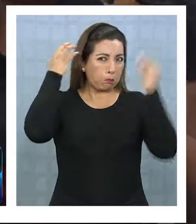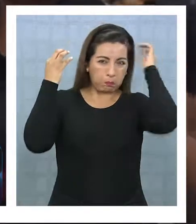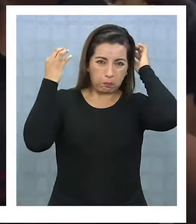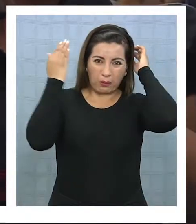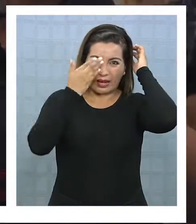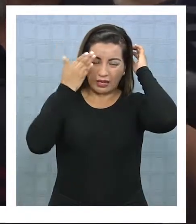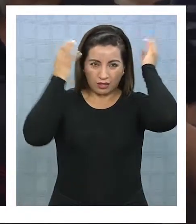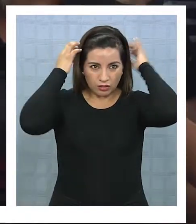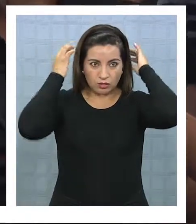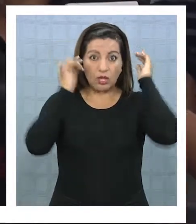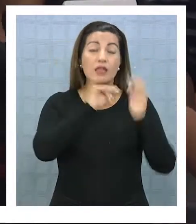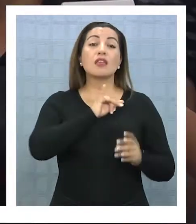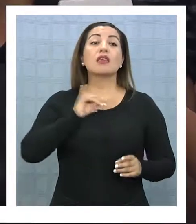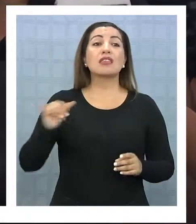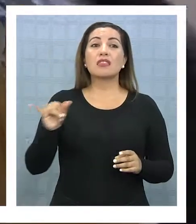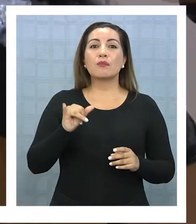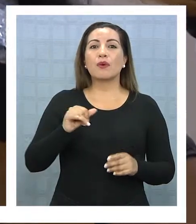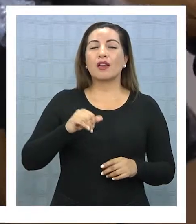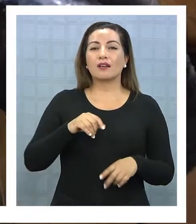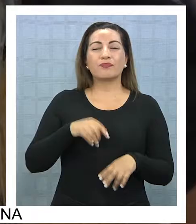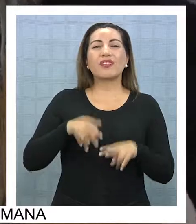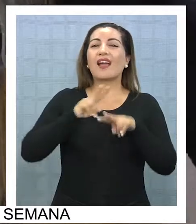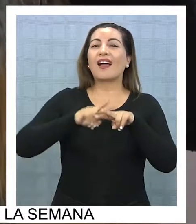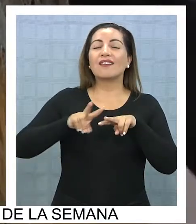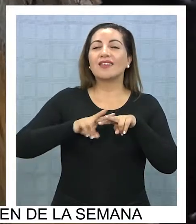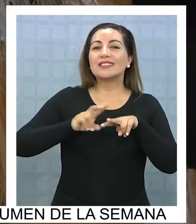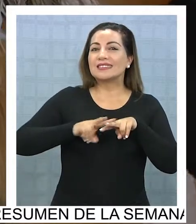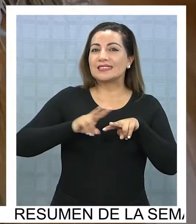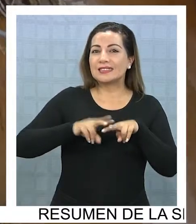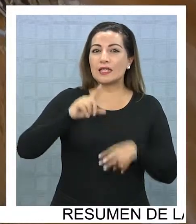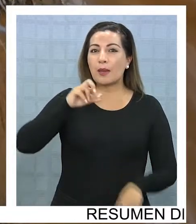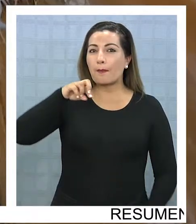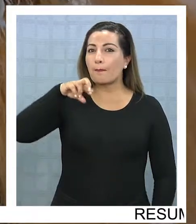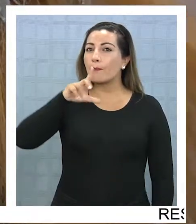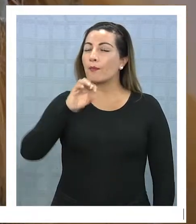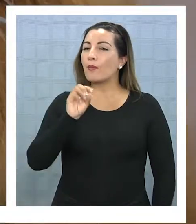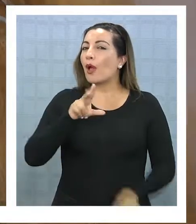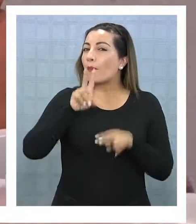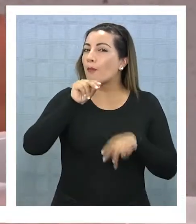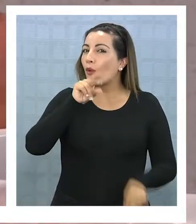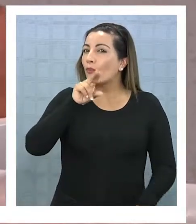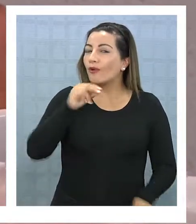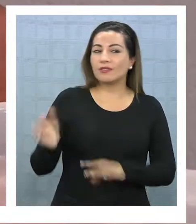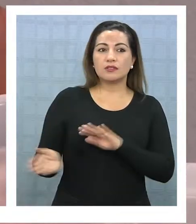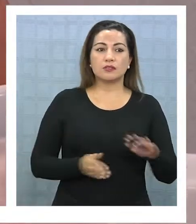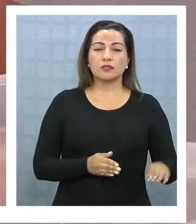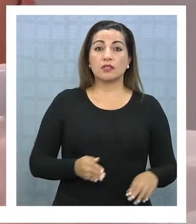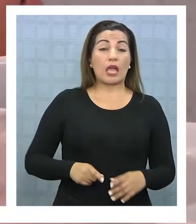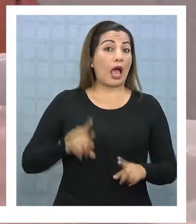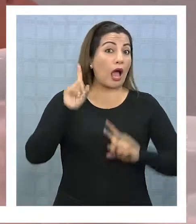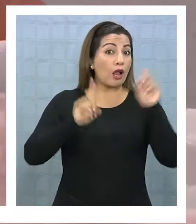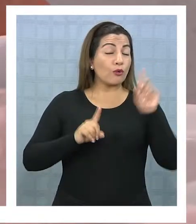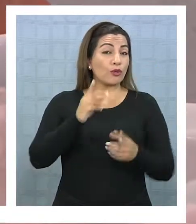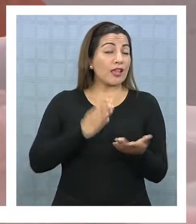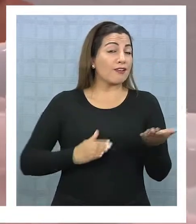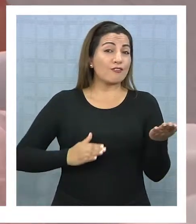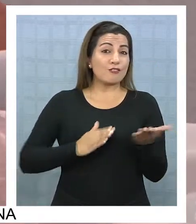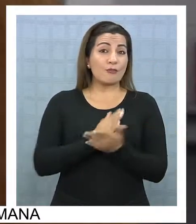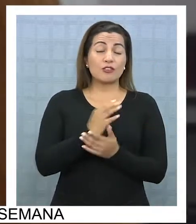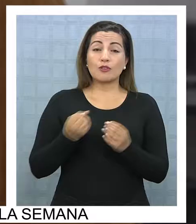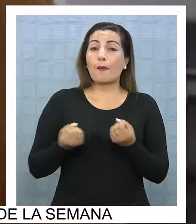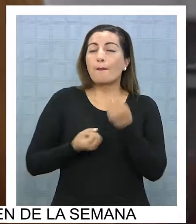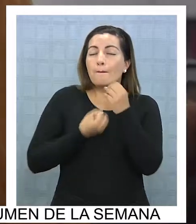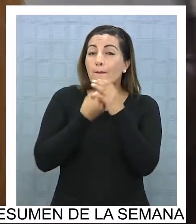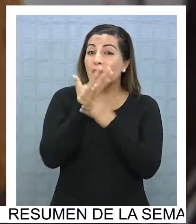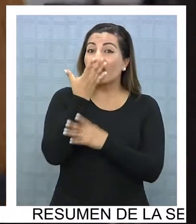es para tocar la raíz, para ya después hacerle el gris. Y así como Ibania, son muchas las que durante este comienzo de temporada optan por este